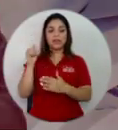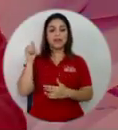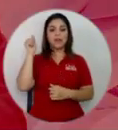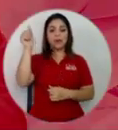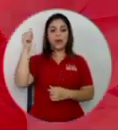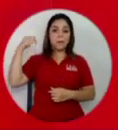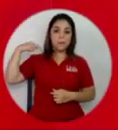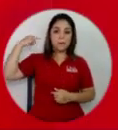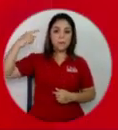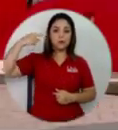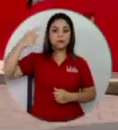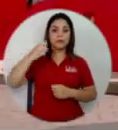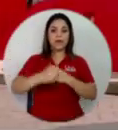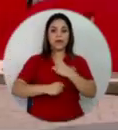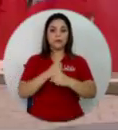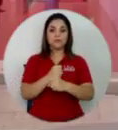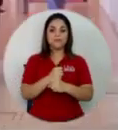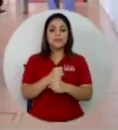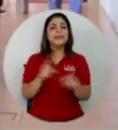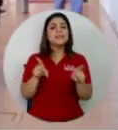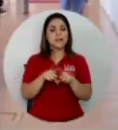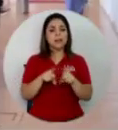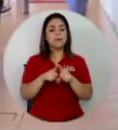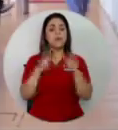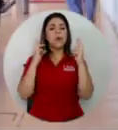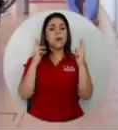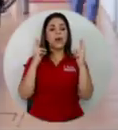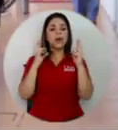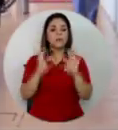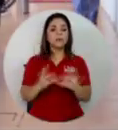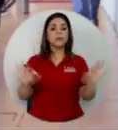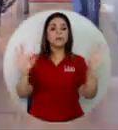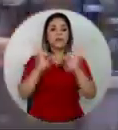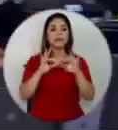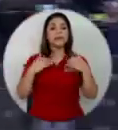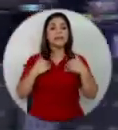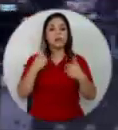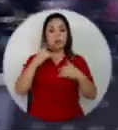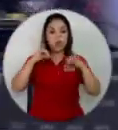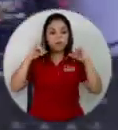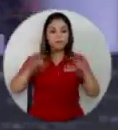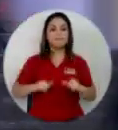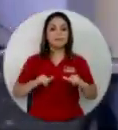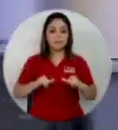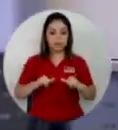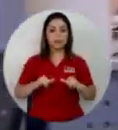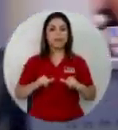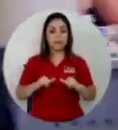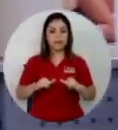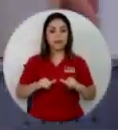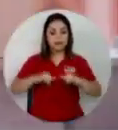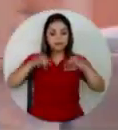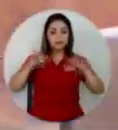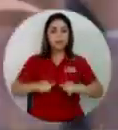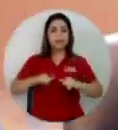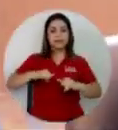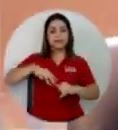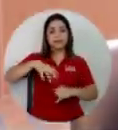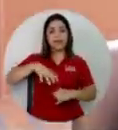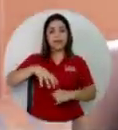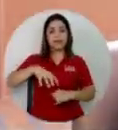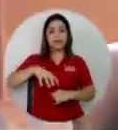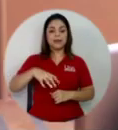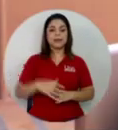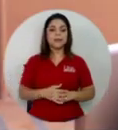ello, también es importante contar con una sede permanente para la sede interuniversitaria de